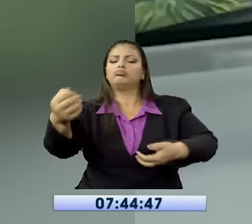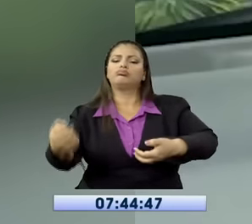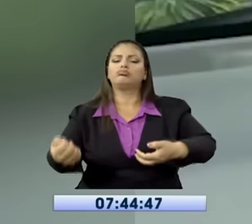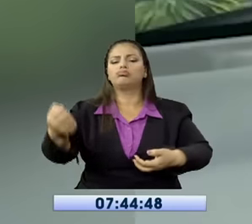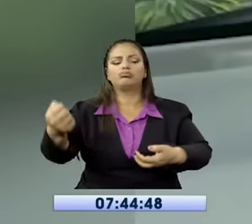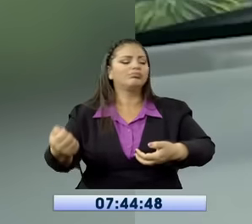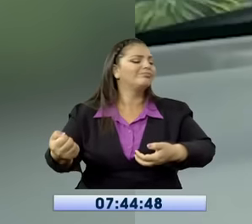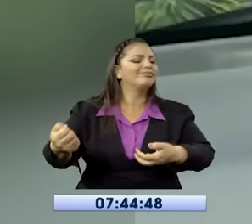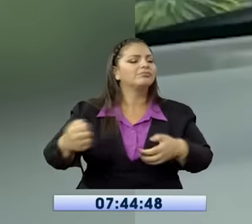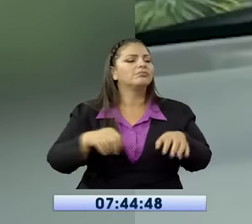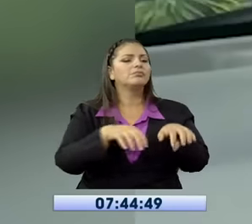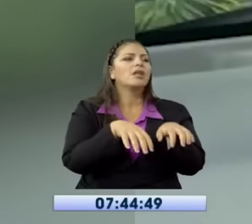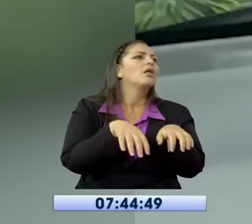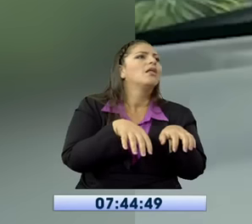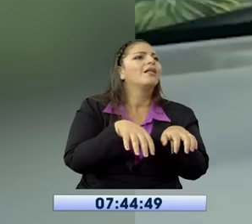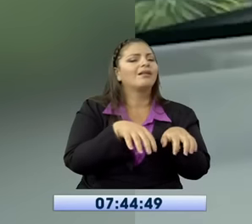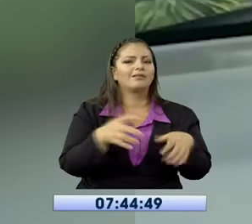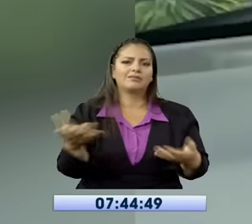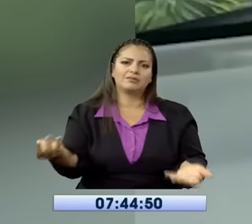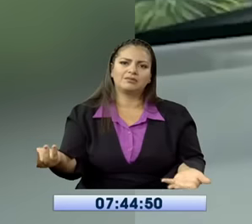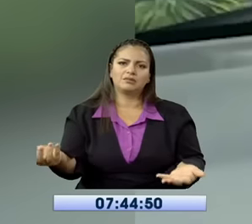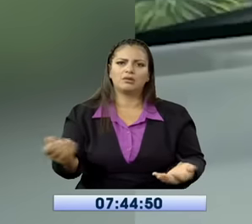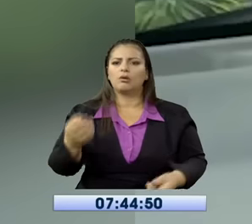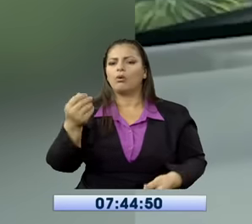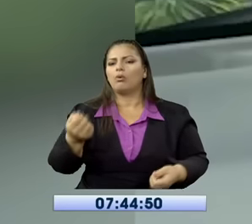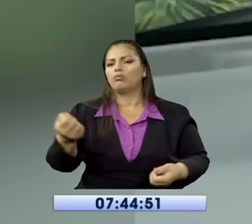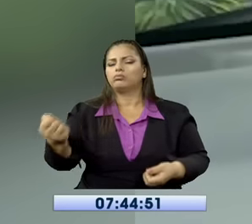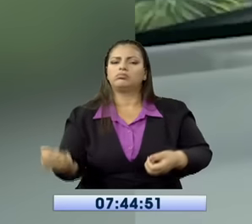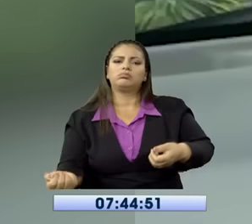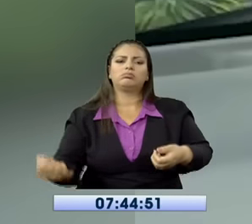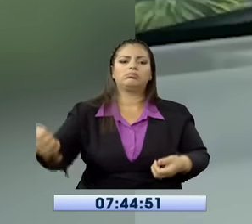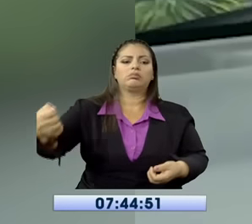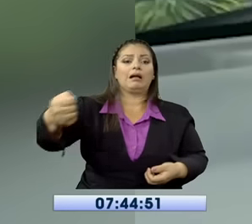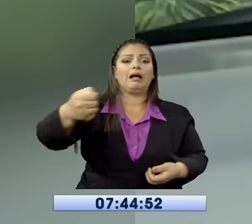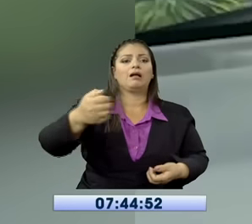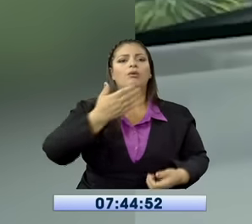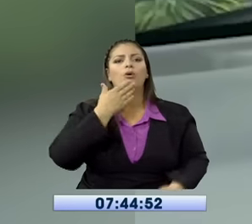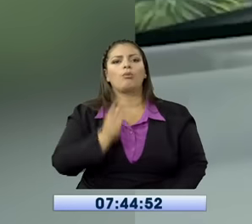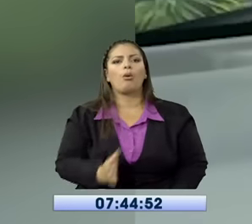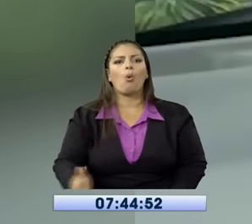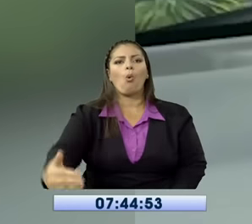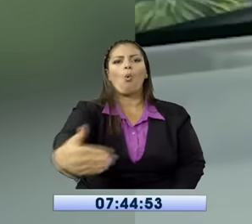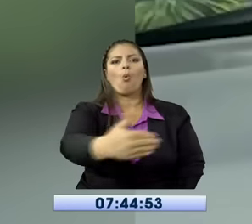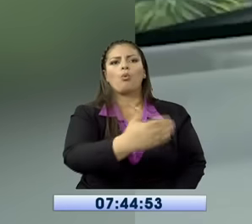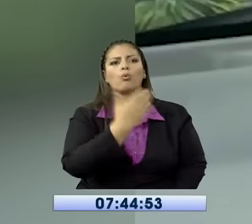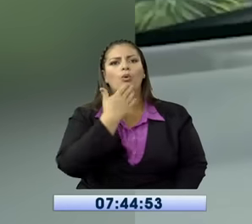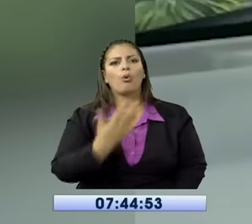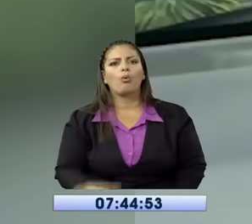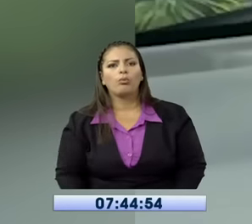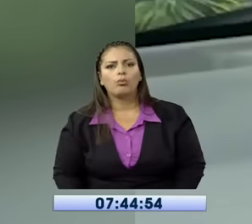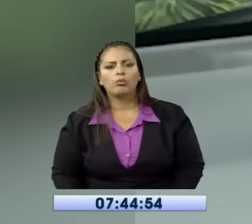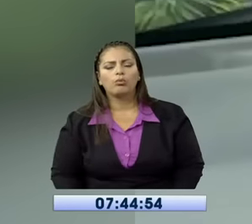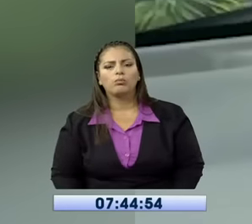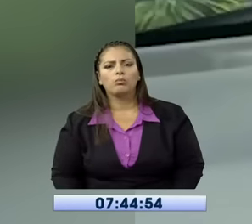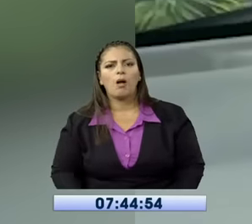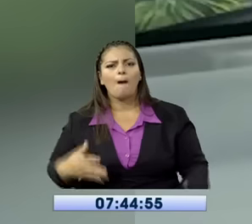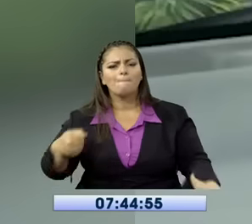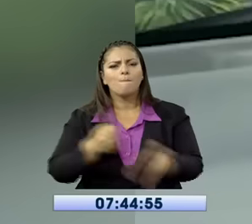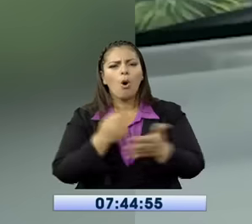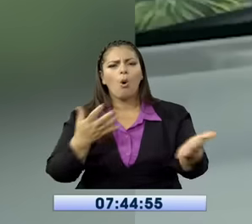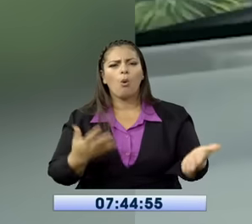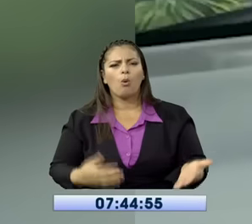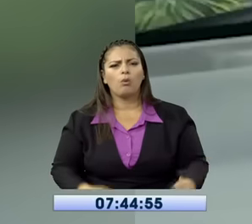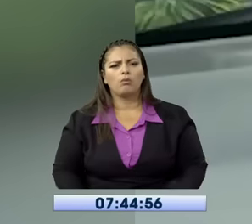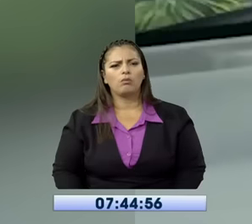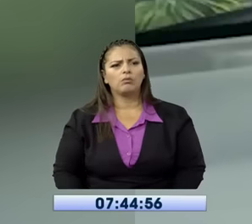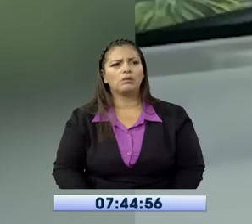virar violentamente la derecha porque se le viene un bus Qué hace no puede hacerlo perro a la lona Pues por supuesto perro a la calle o niño a la calle pues entonces el carro